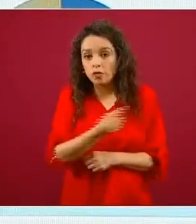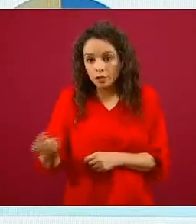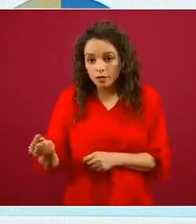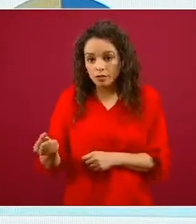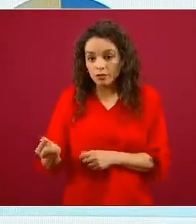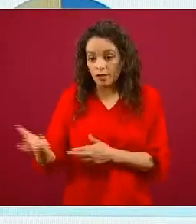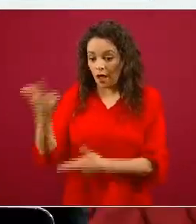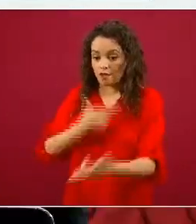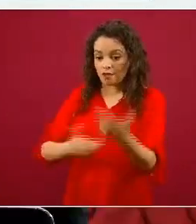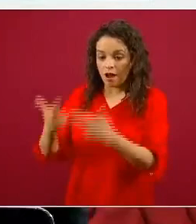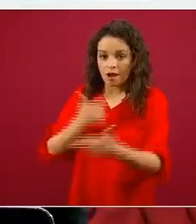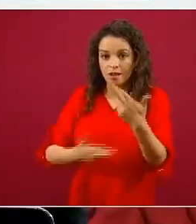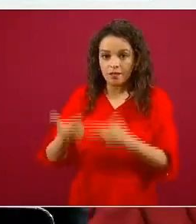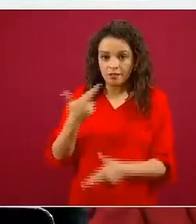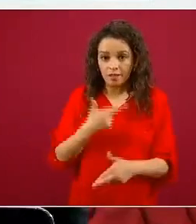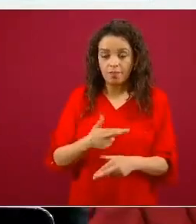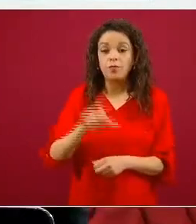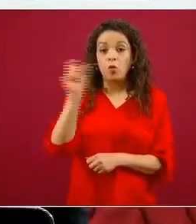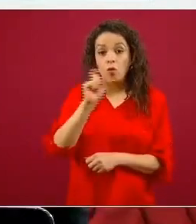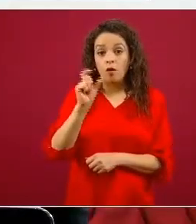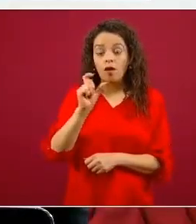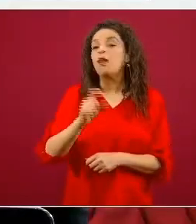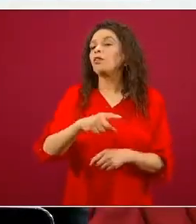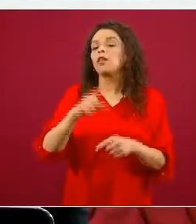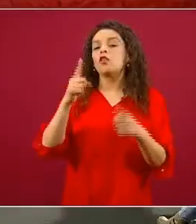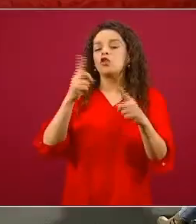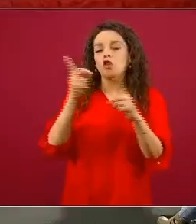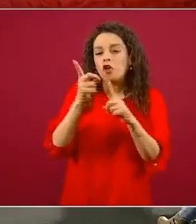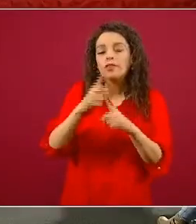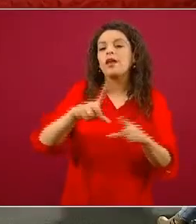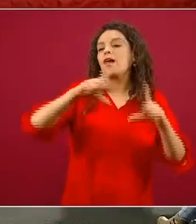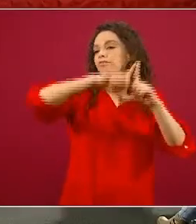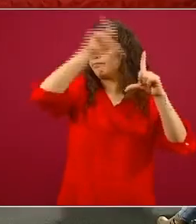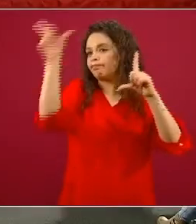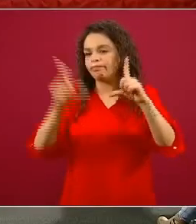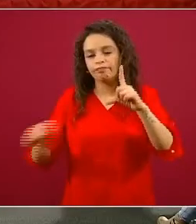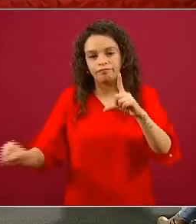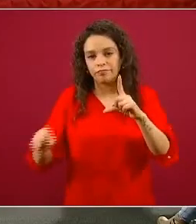los 32 estados de la República. La siguiente, por favor.